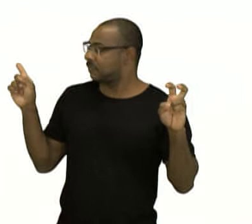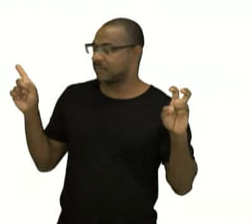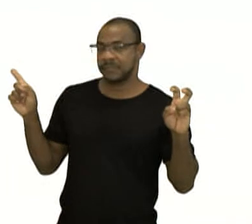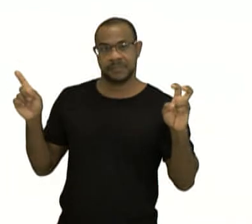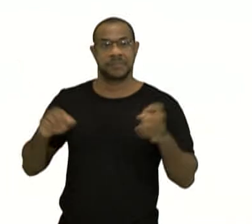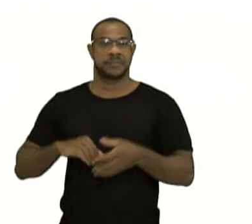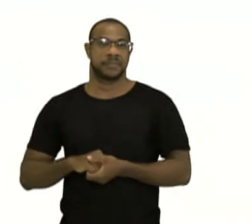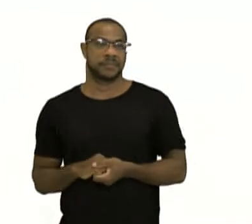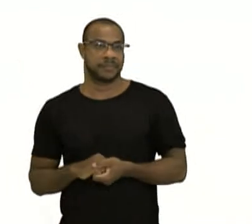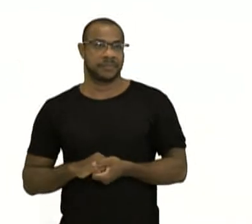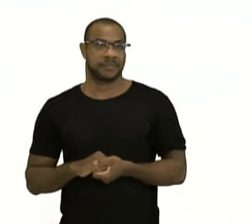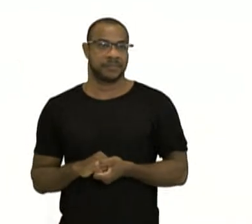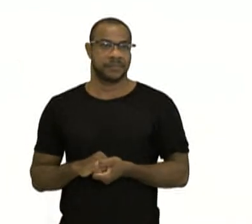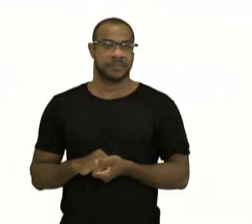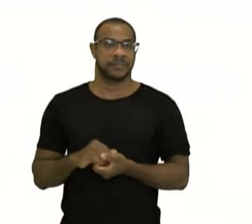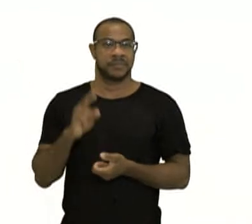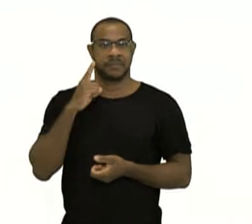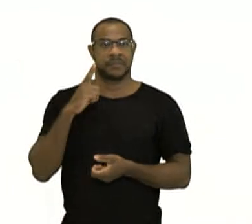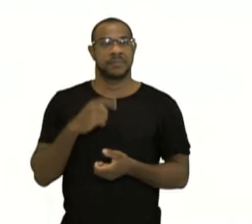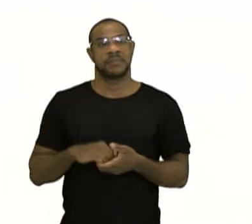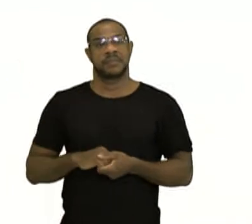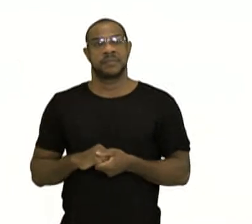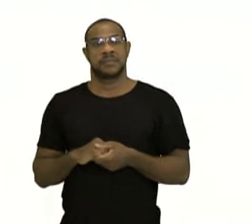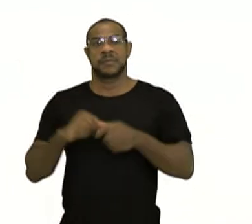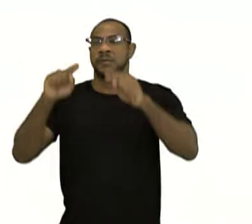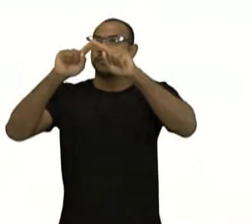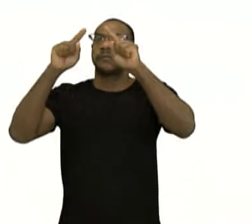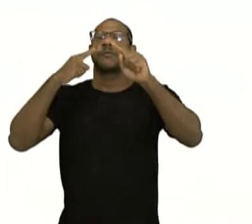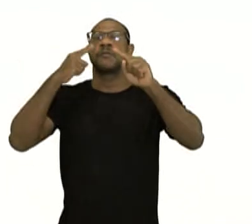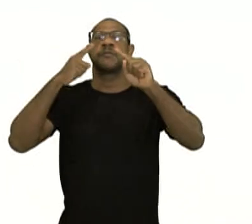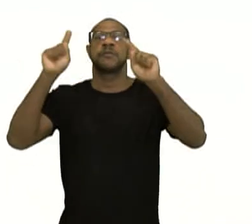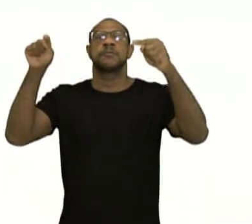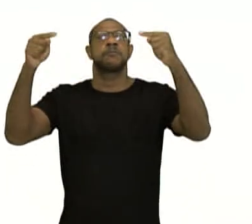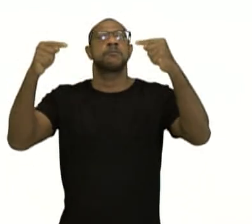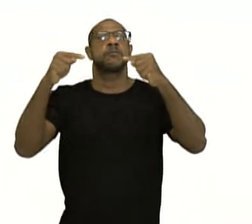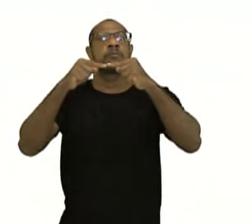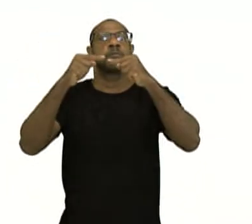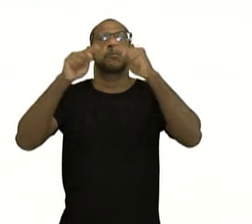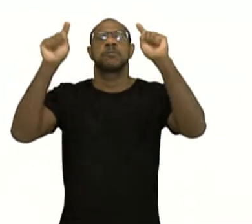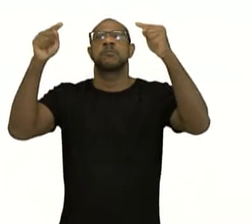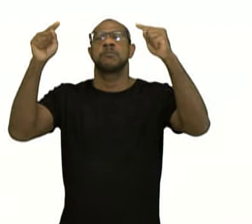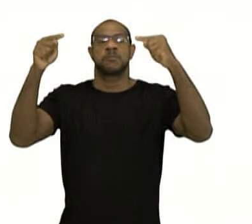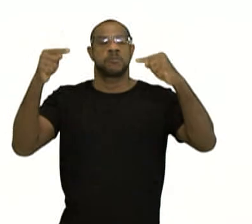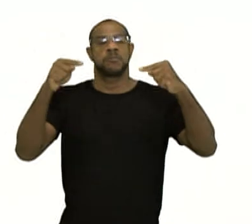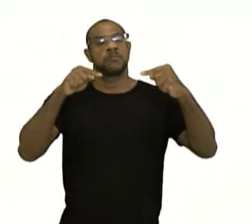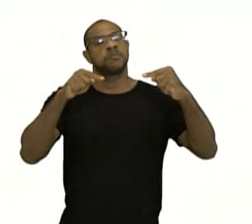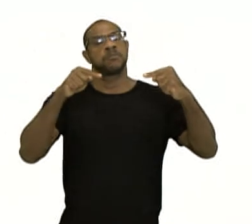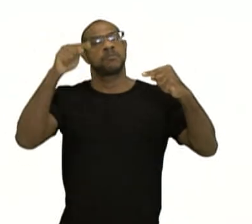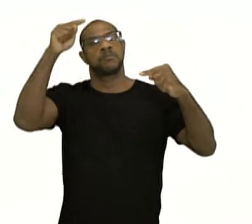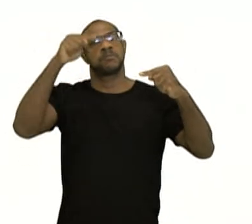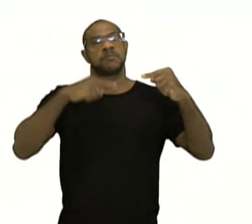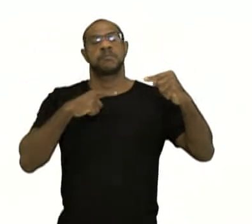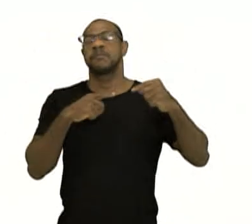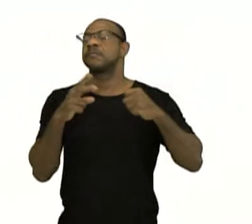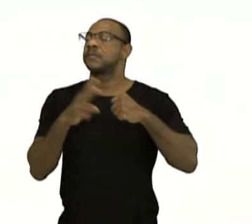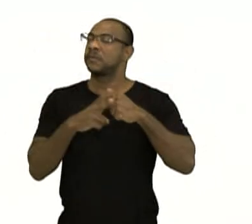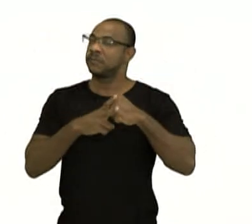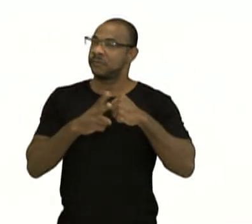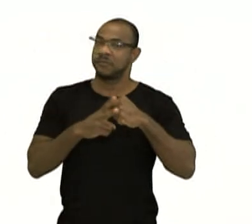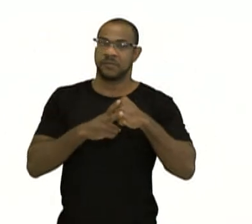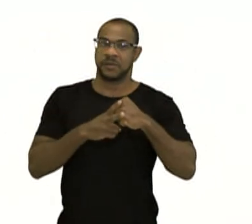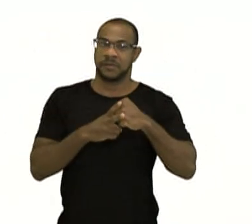5. Ir a más lugares a donde nunca he ido. Nosotros tenemos tanto verbos regulares